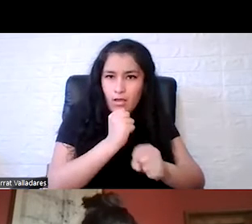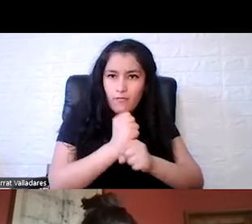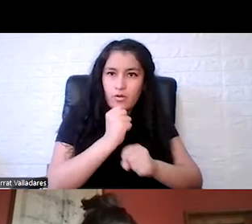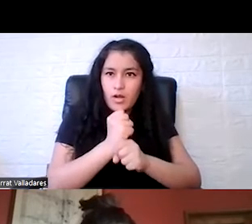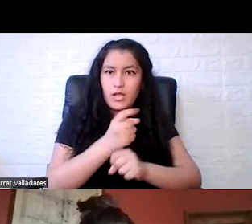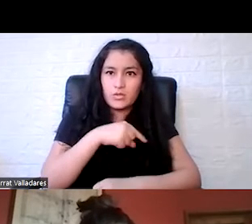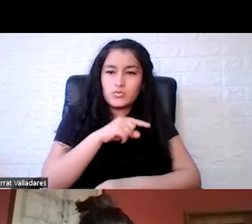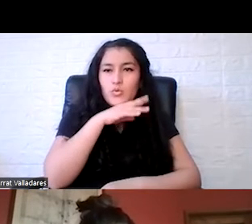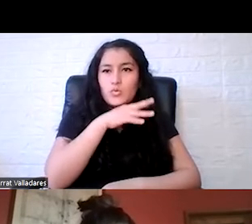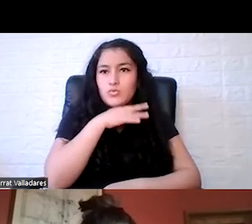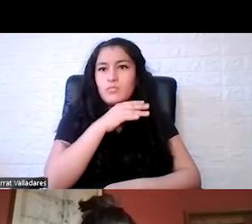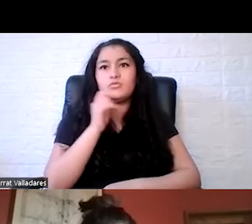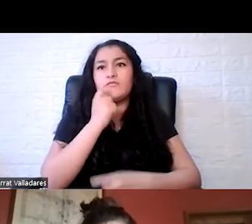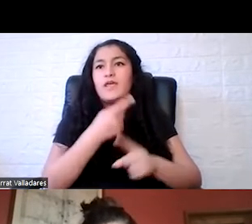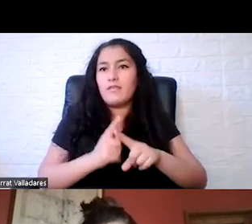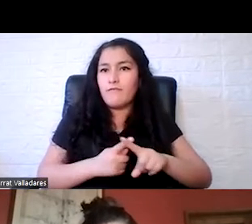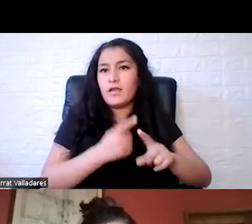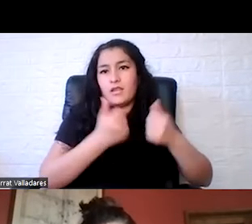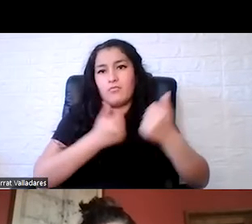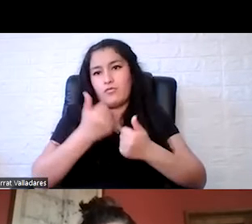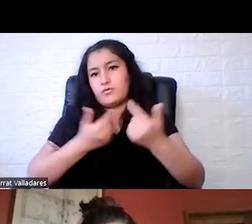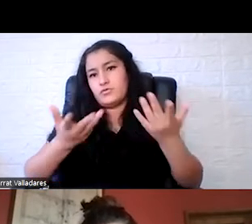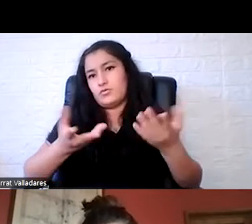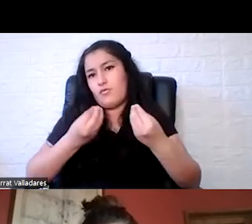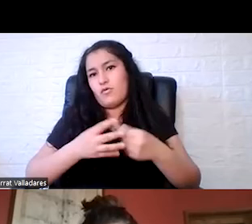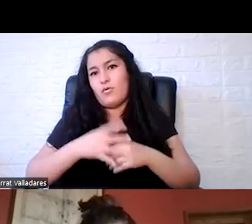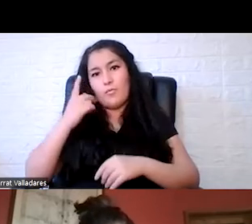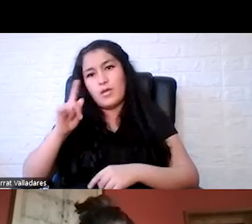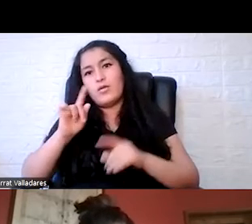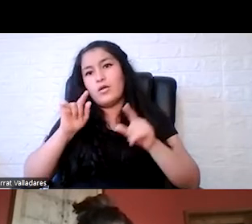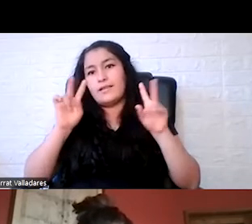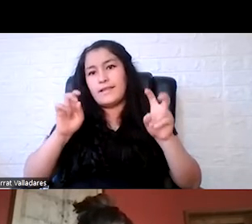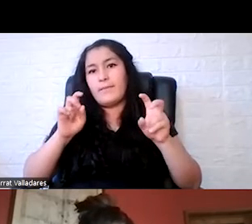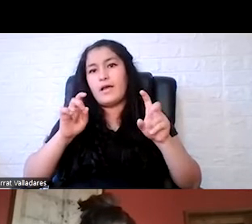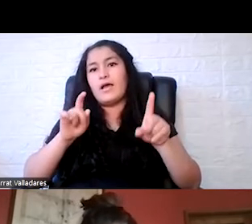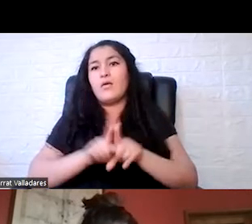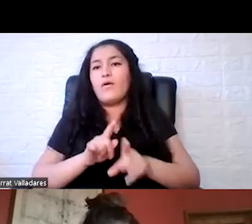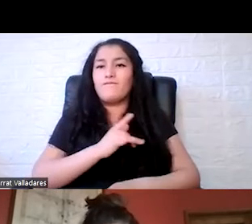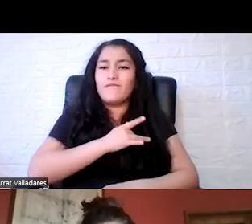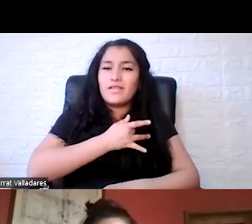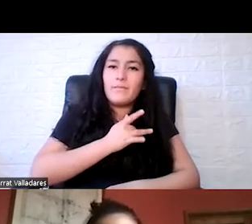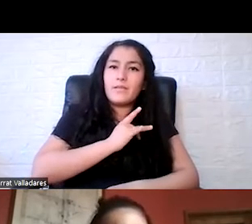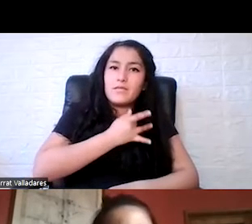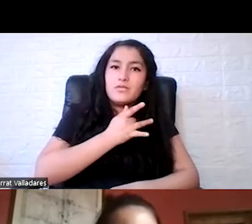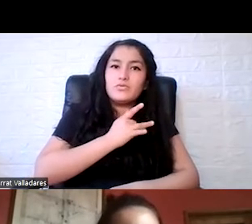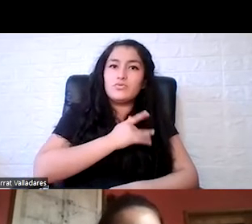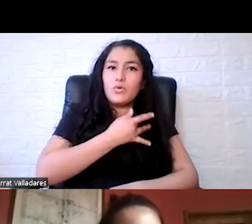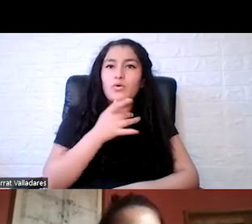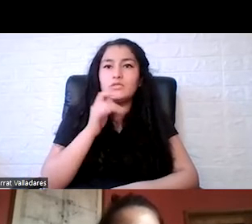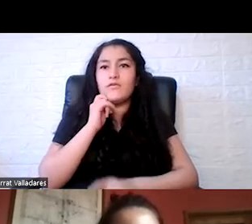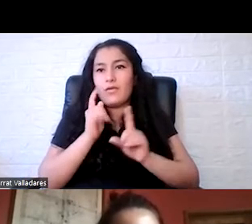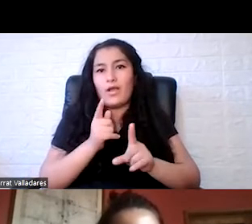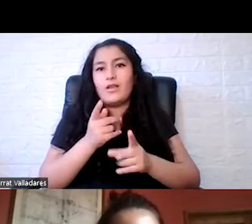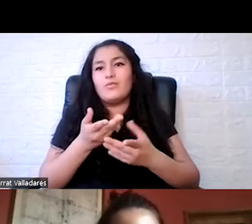utilizamos son distintos por profesión, pero también yo creo que en esa cuestión de la victimización hay la cuestión de, y aquí viene la psicología,